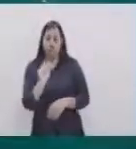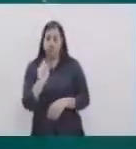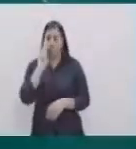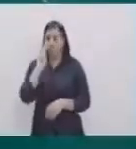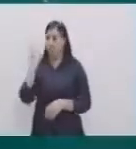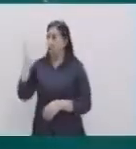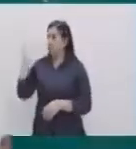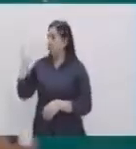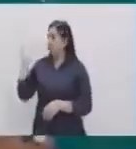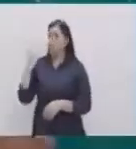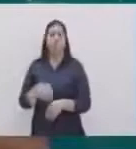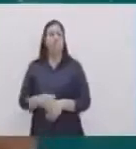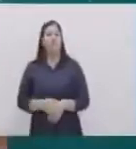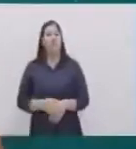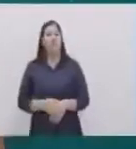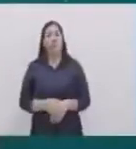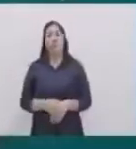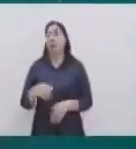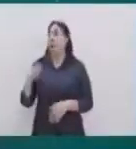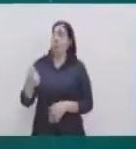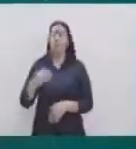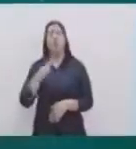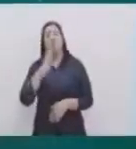voy a llamar P y Q.